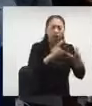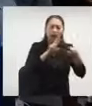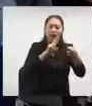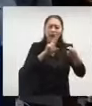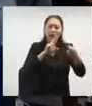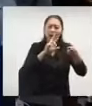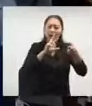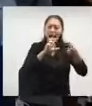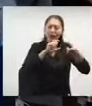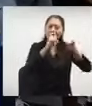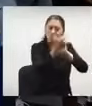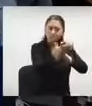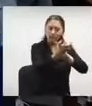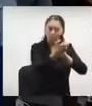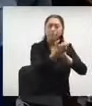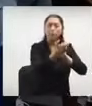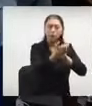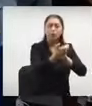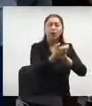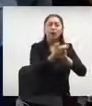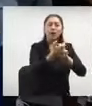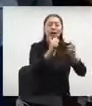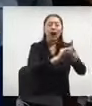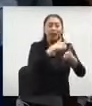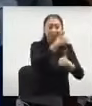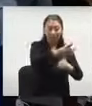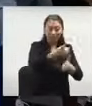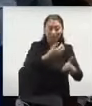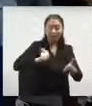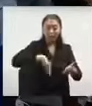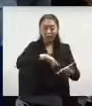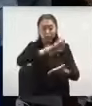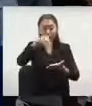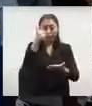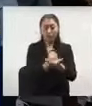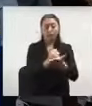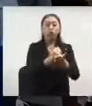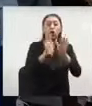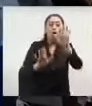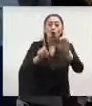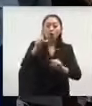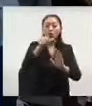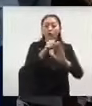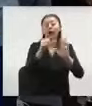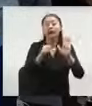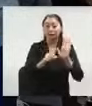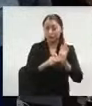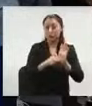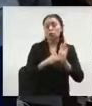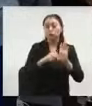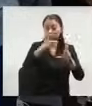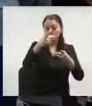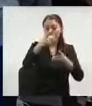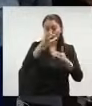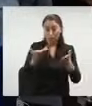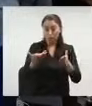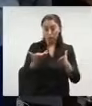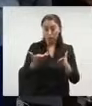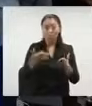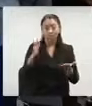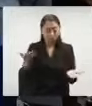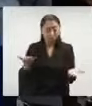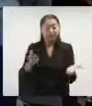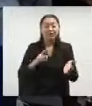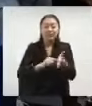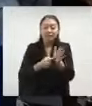y aprobamos 11 artículos del reglamento, es decir, cuando hay voluntad podemos avanzar y la prueba está ahí. porque estamos en una